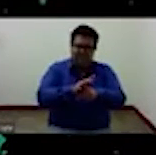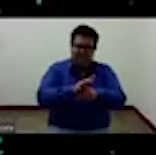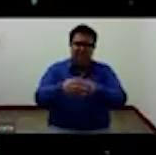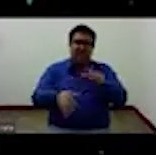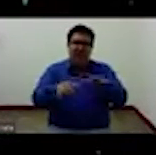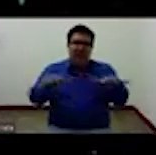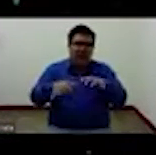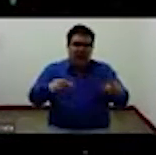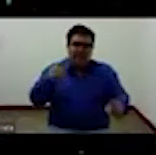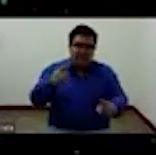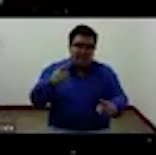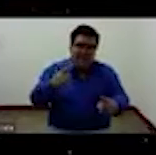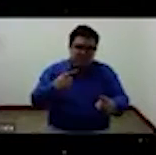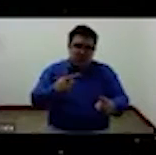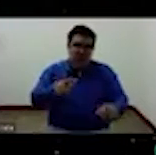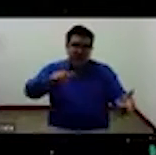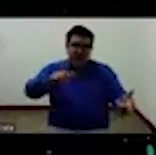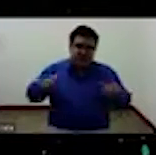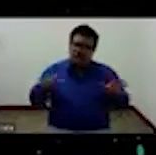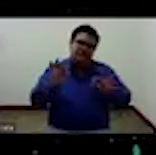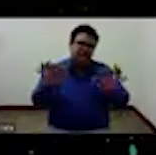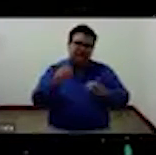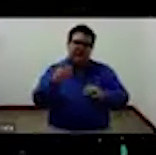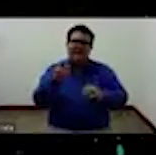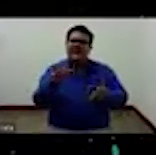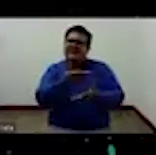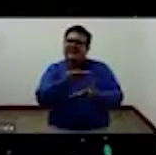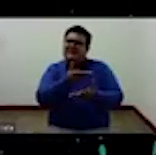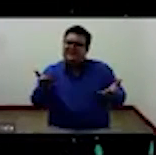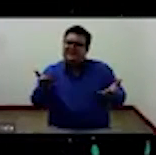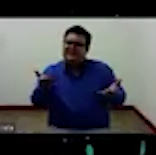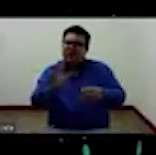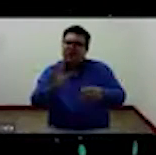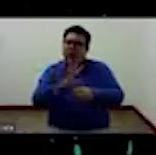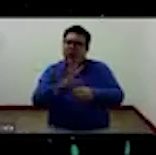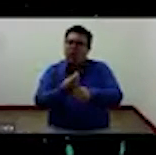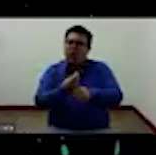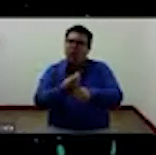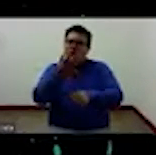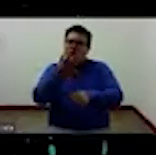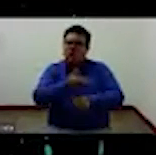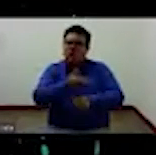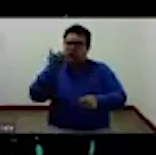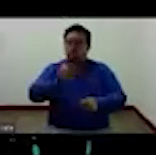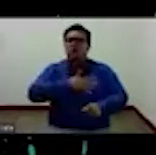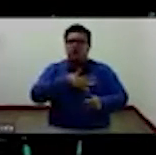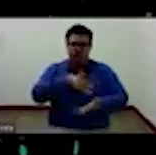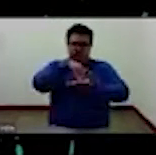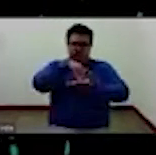aún. Esta pieza expresa un poquito mi postura como